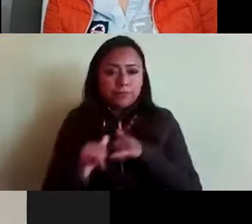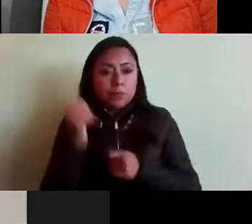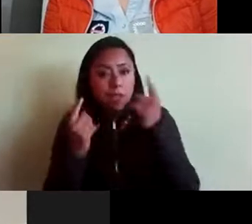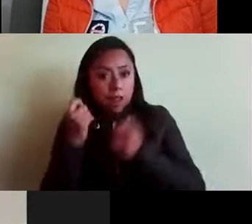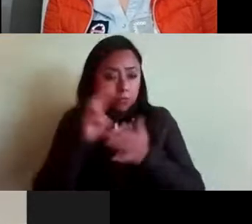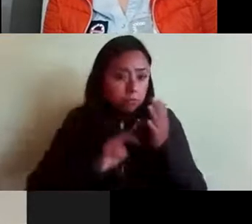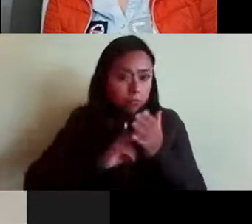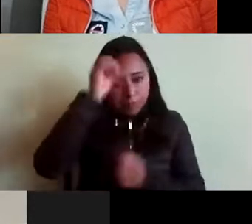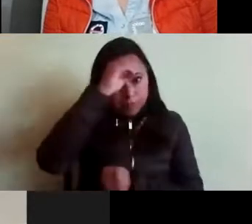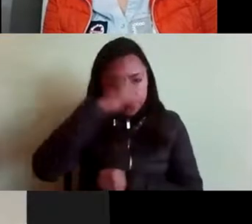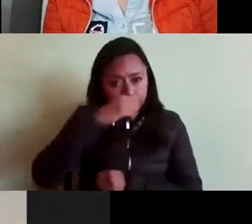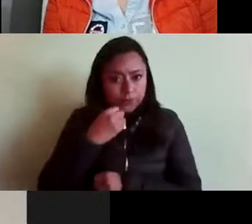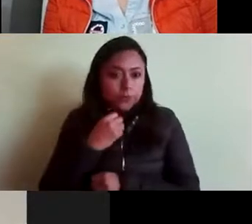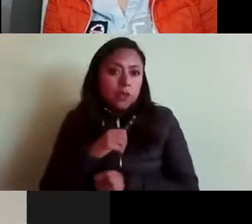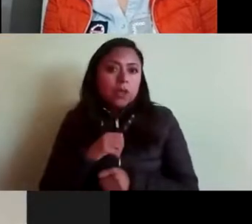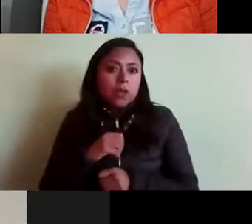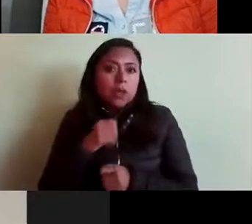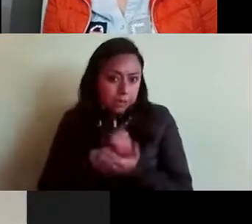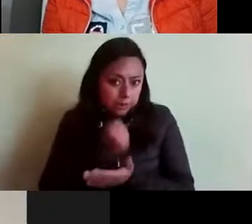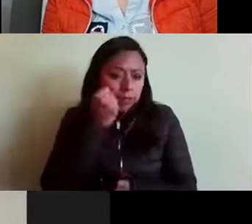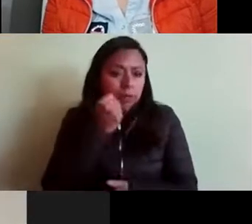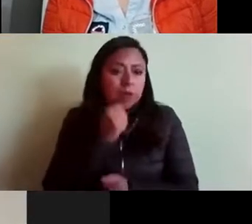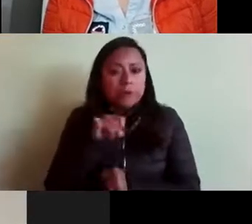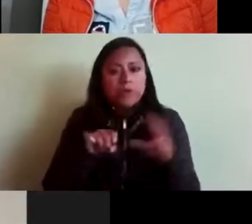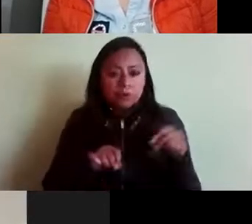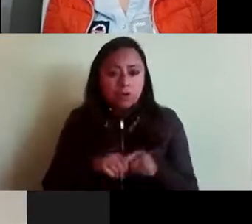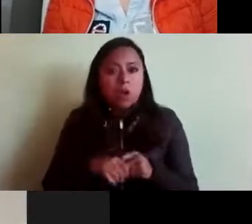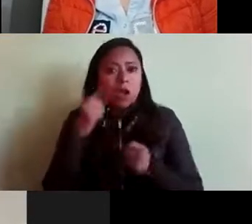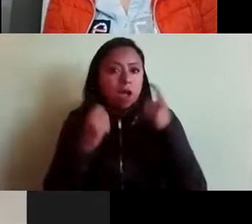aprobarse. ¿Algún diputado o diputada desea hacer uso de la palabra?